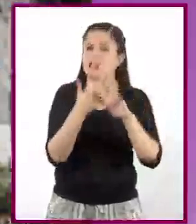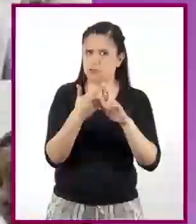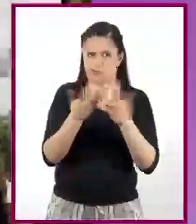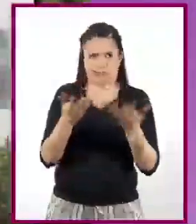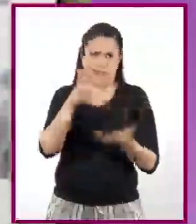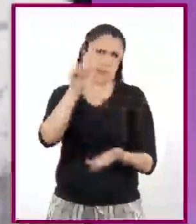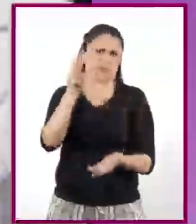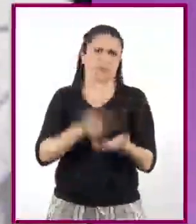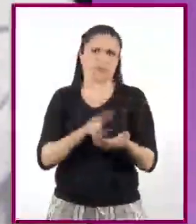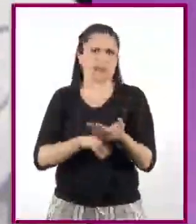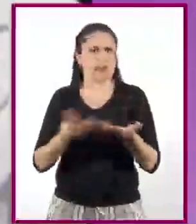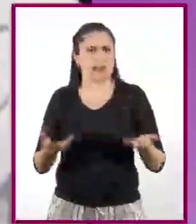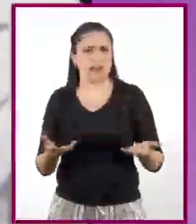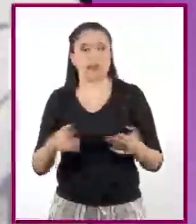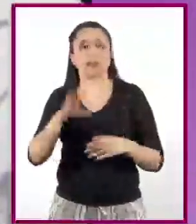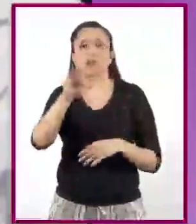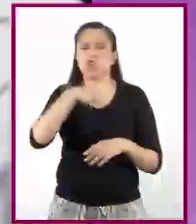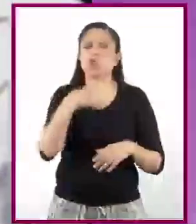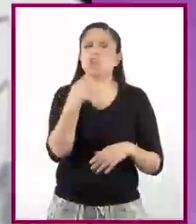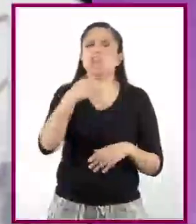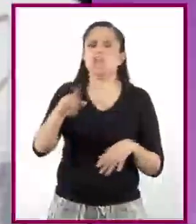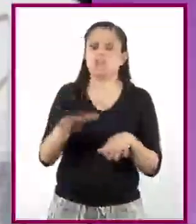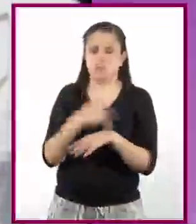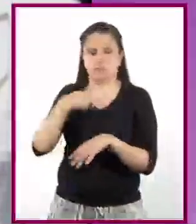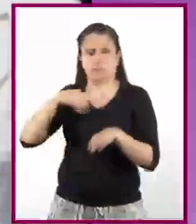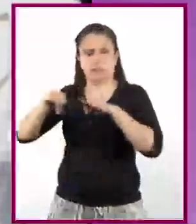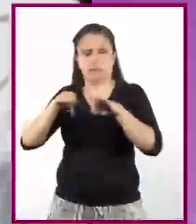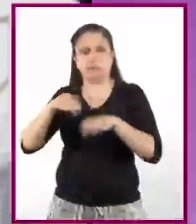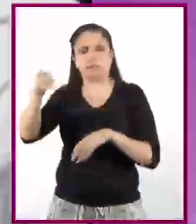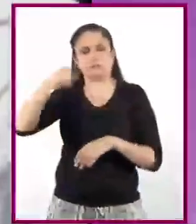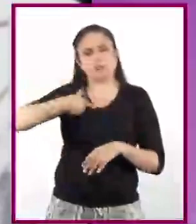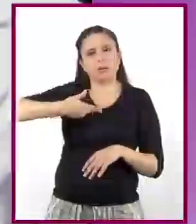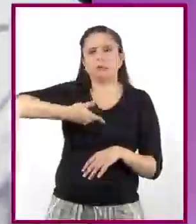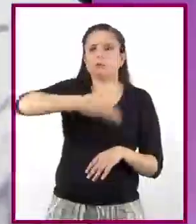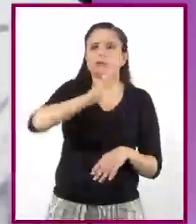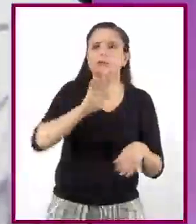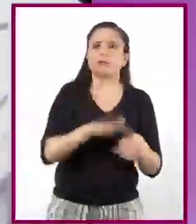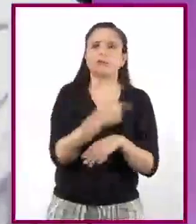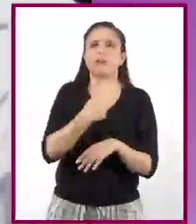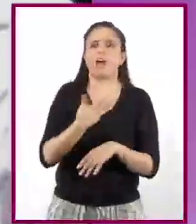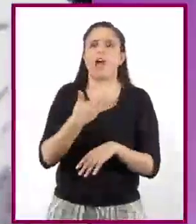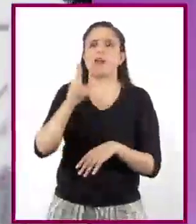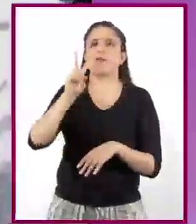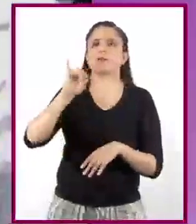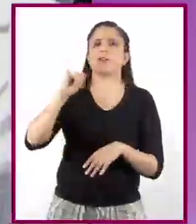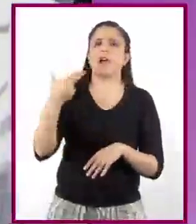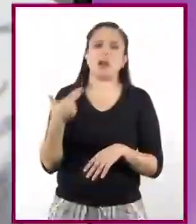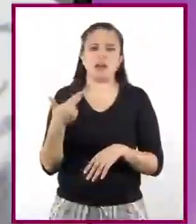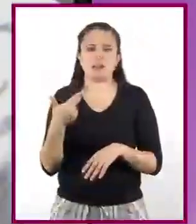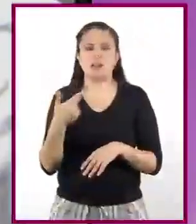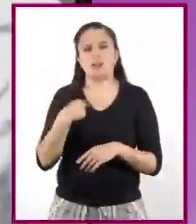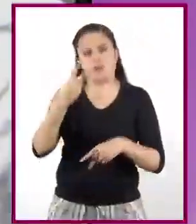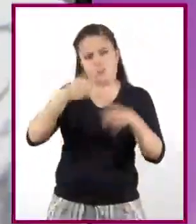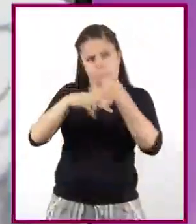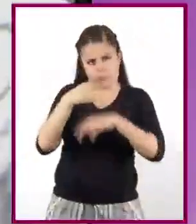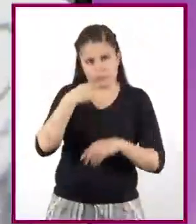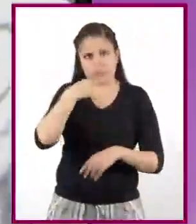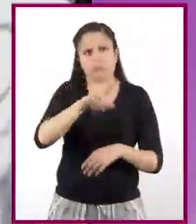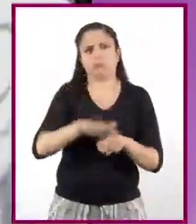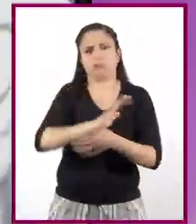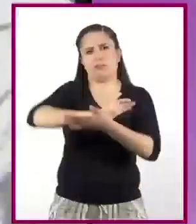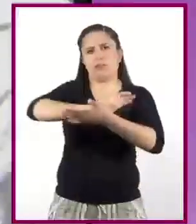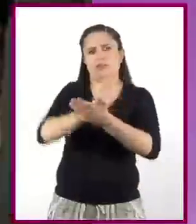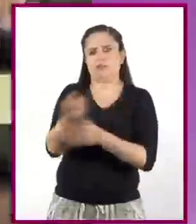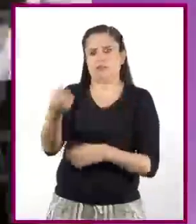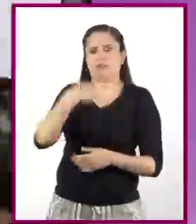no se vale. Sí, mira, la denuncia es porque en mi trabajo me despidieron por ser portador del VIH y vengo a quejar de que es una discriminación